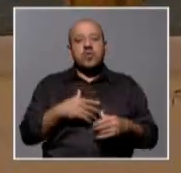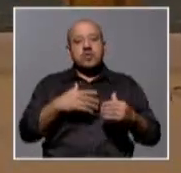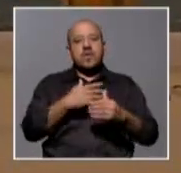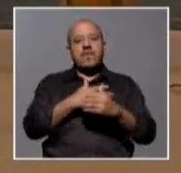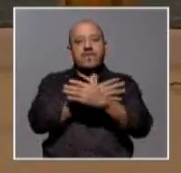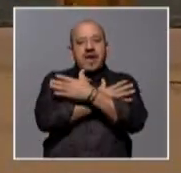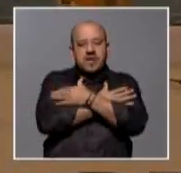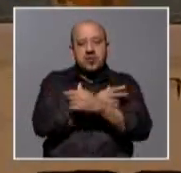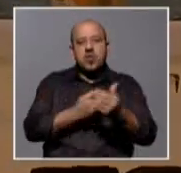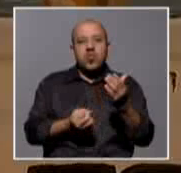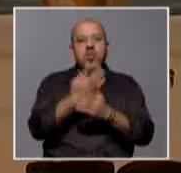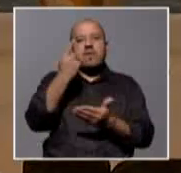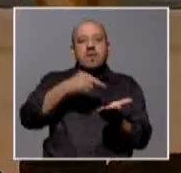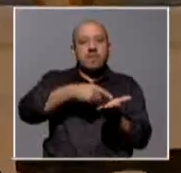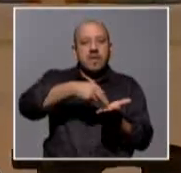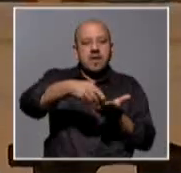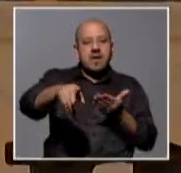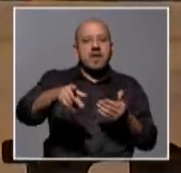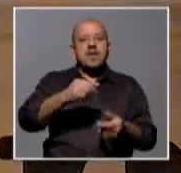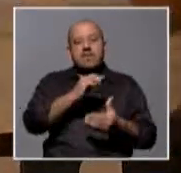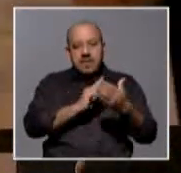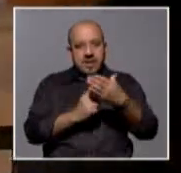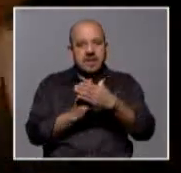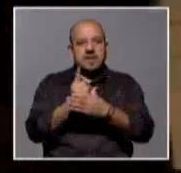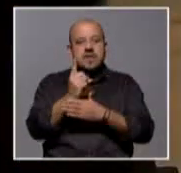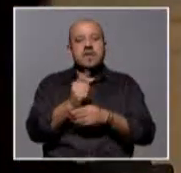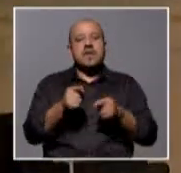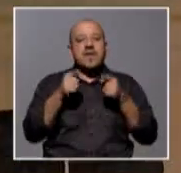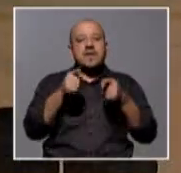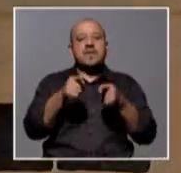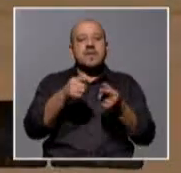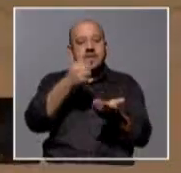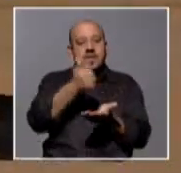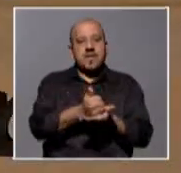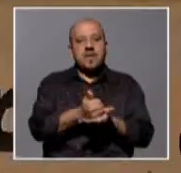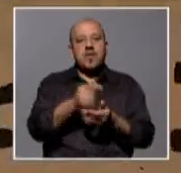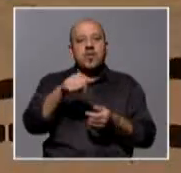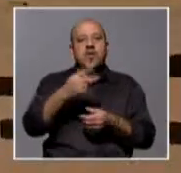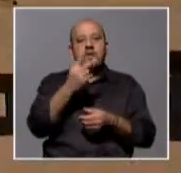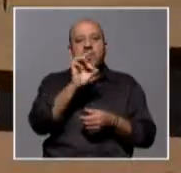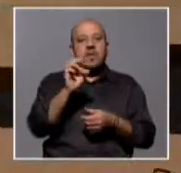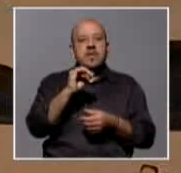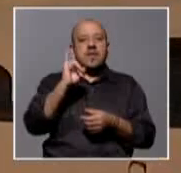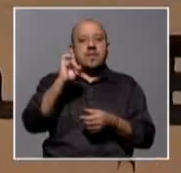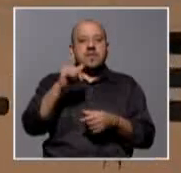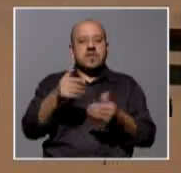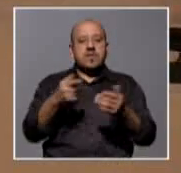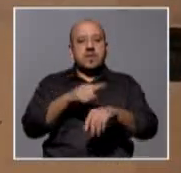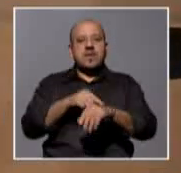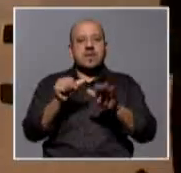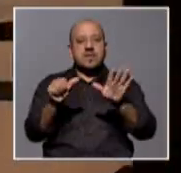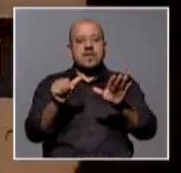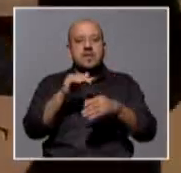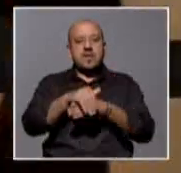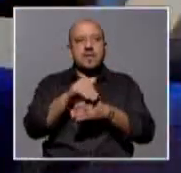crezcan en la carne talada. Así está la Plaza Libertad hoy, 20 de mayo de 2020, a las 6 de la tarde.